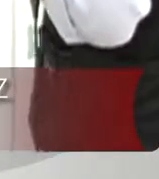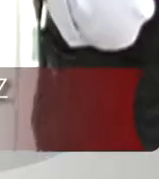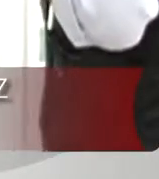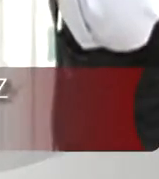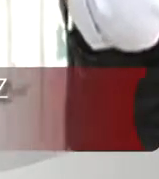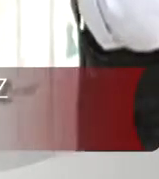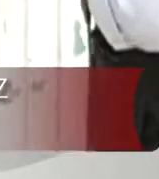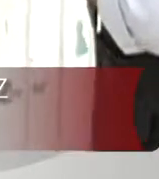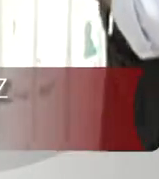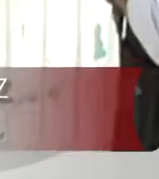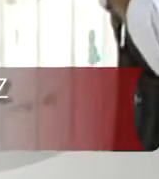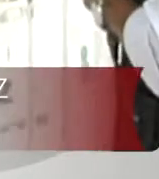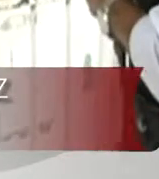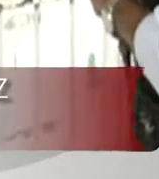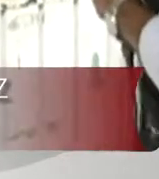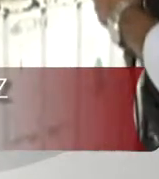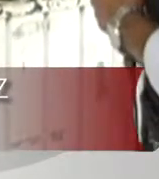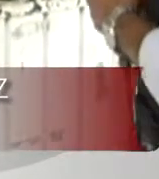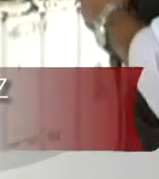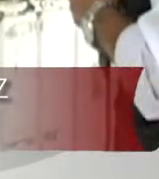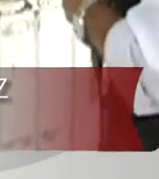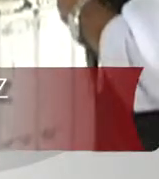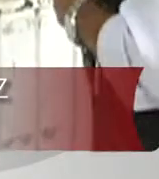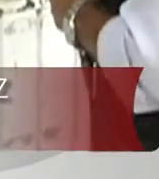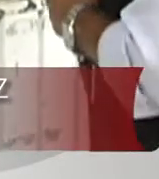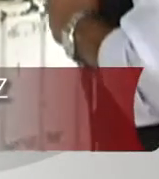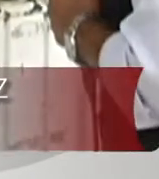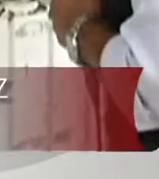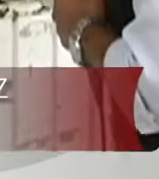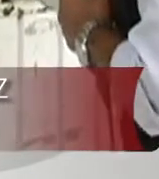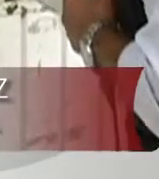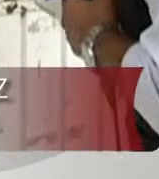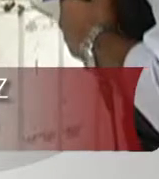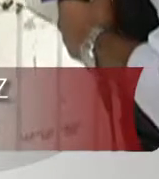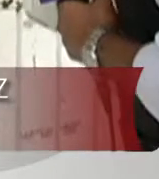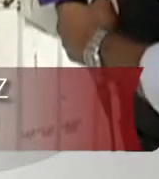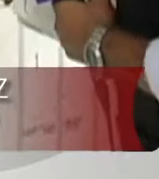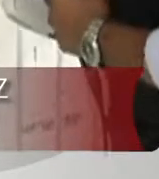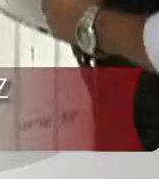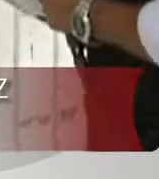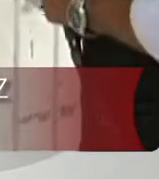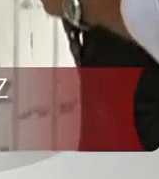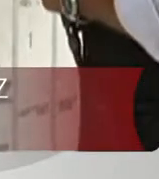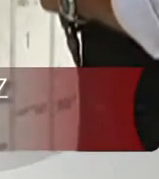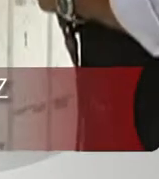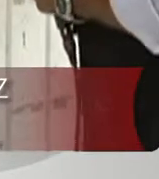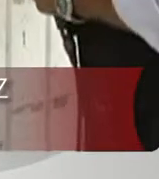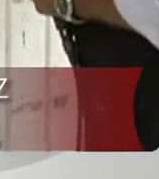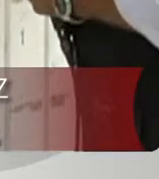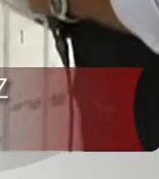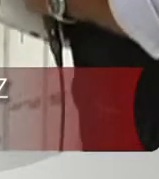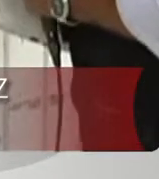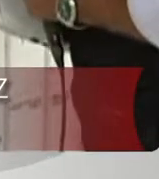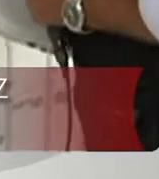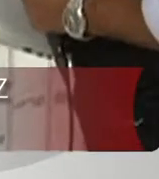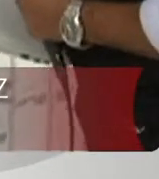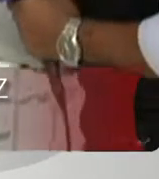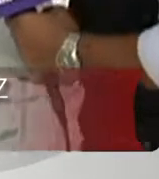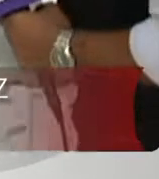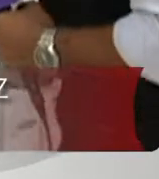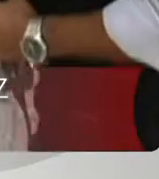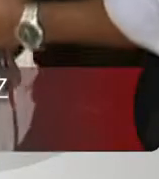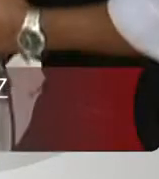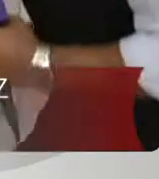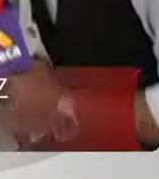ti? Mira nada más. La computadora que estabas esperando. Oye, muchas gracias por abrirnos tu casa. Muchas gracias